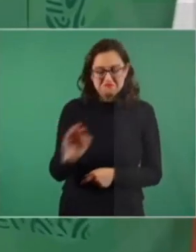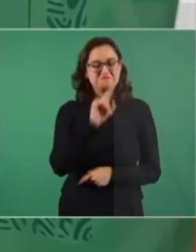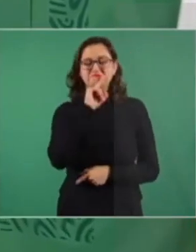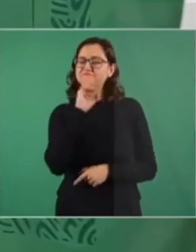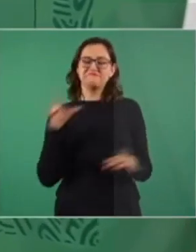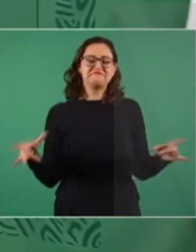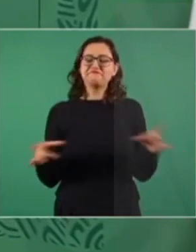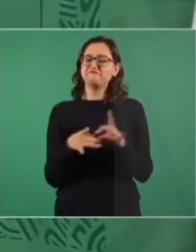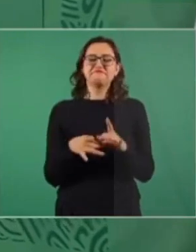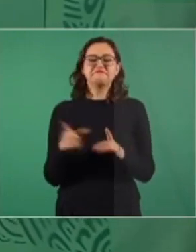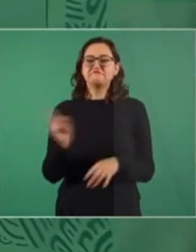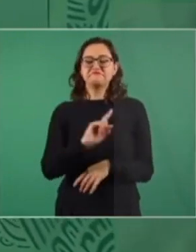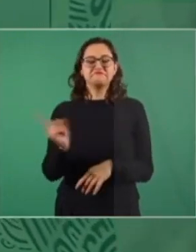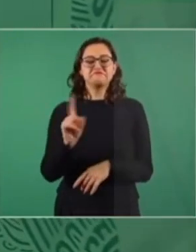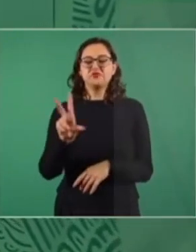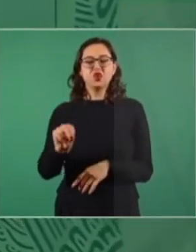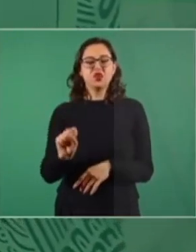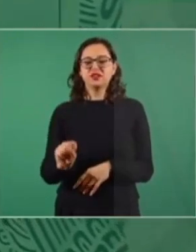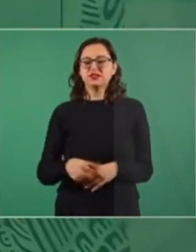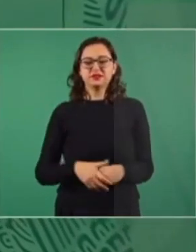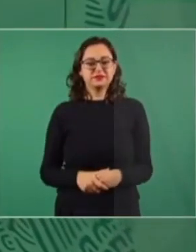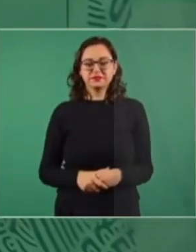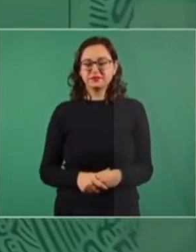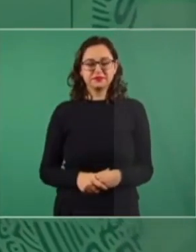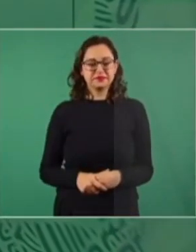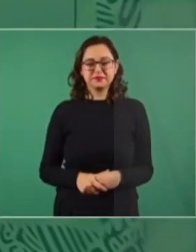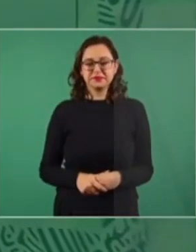¿No es el Poder Judicial?